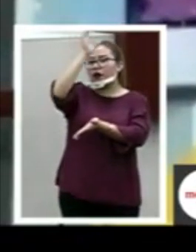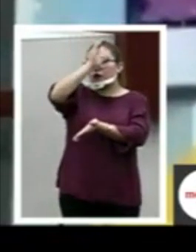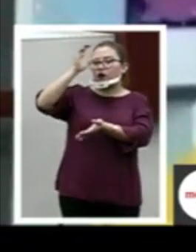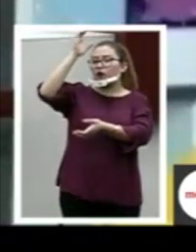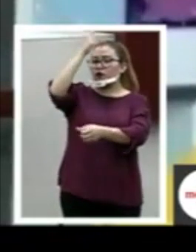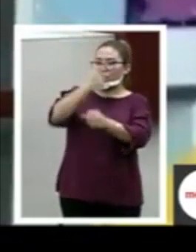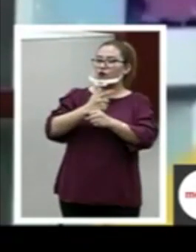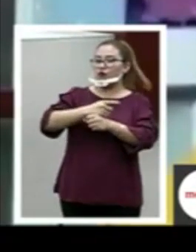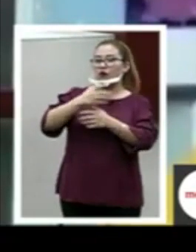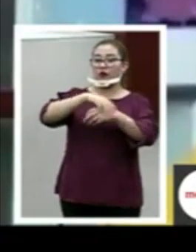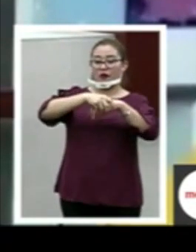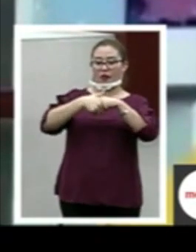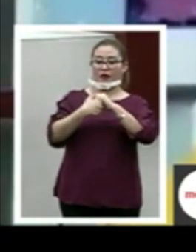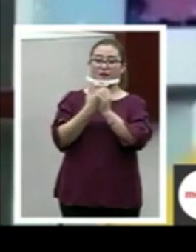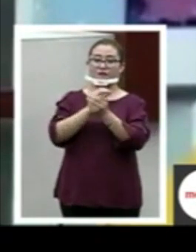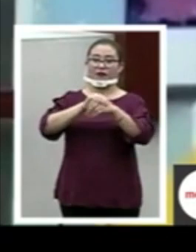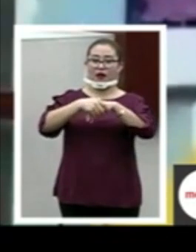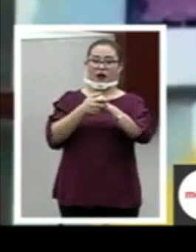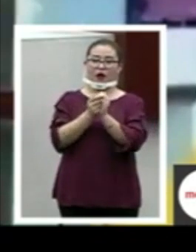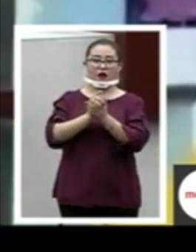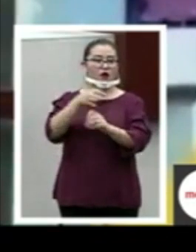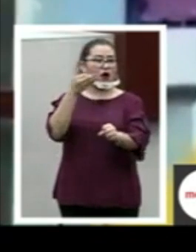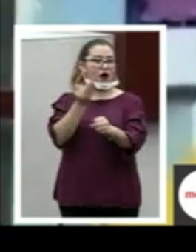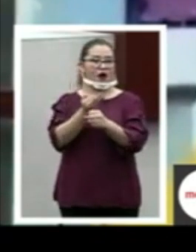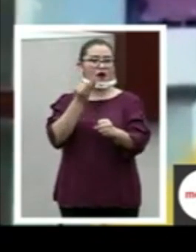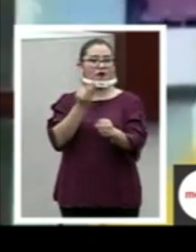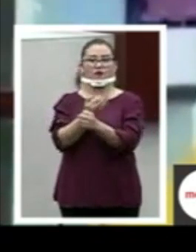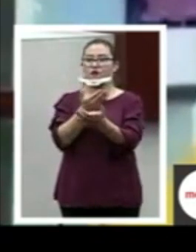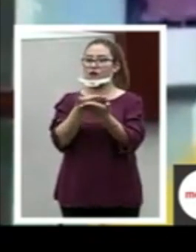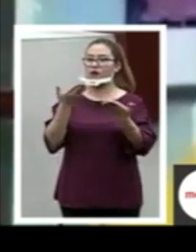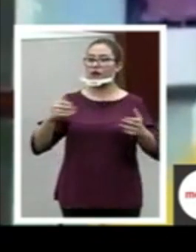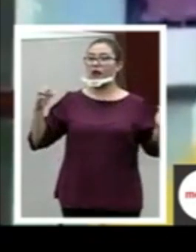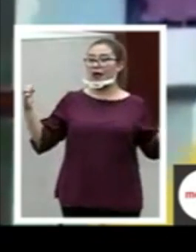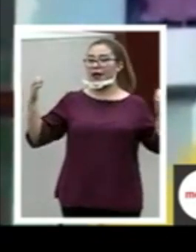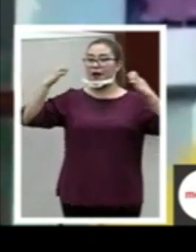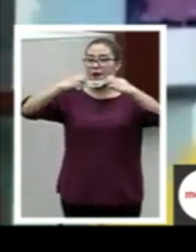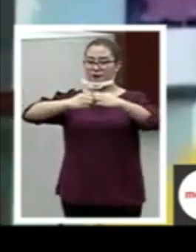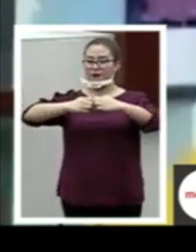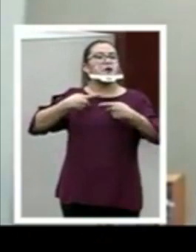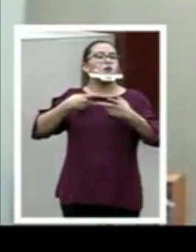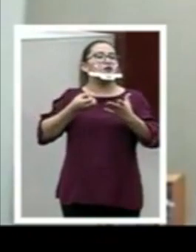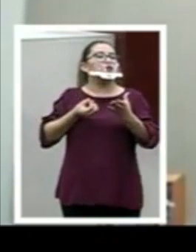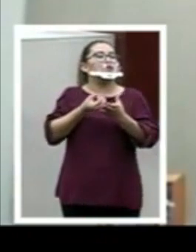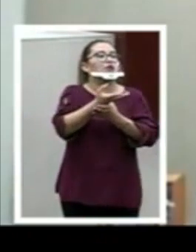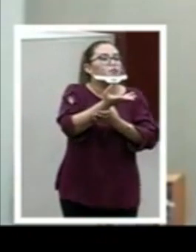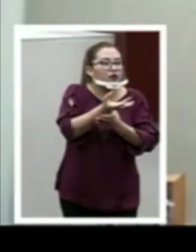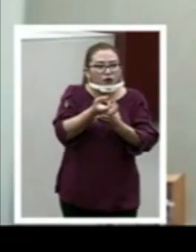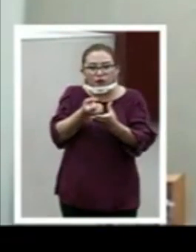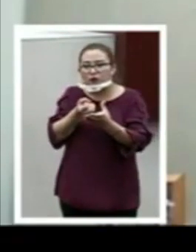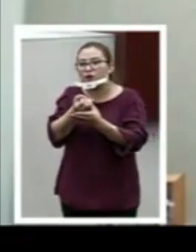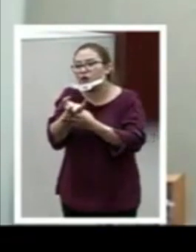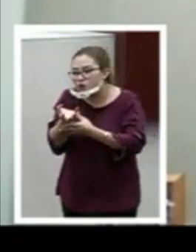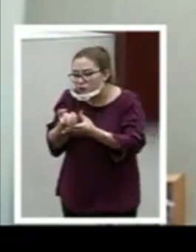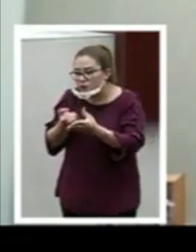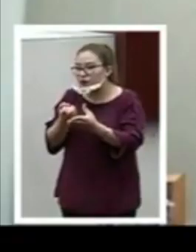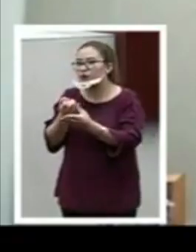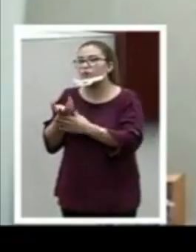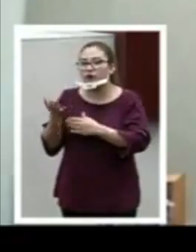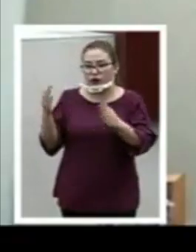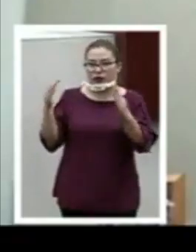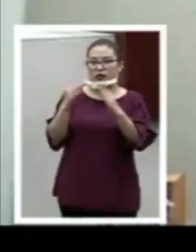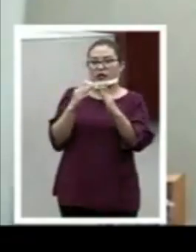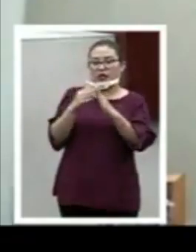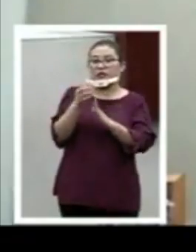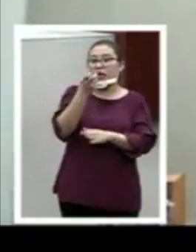lavado de manos ante esta pandemia que nos está azotando. La diputada priista Beatriz Eugenia